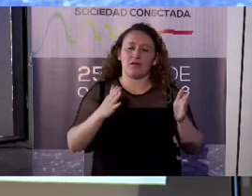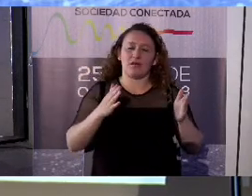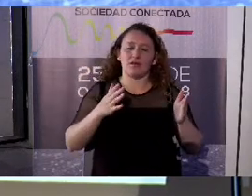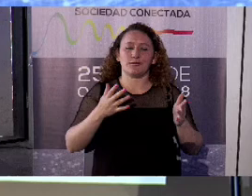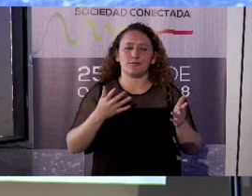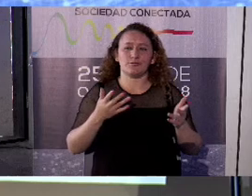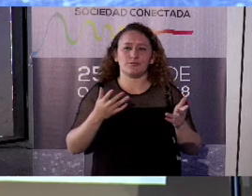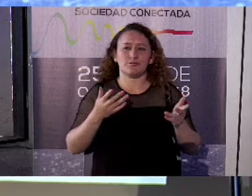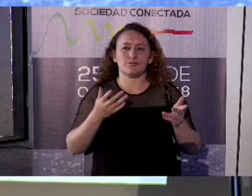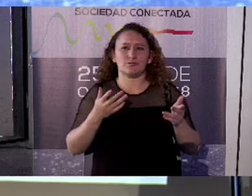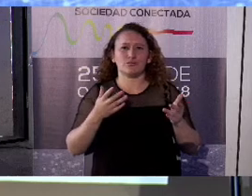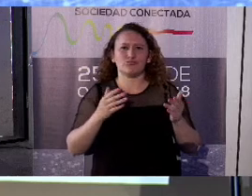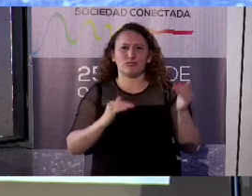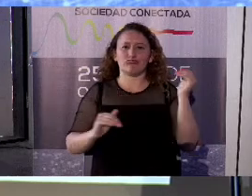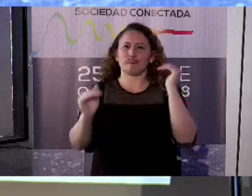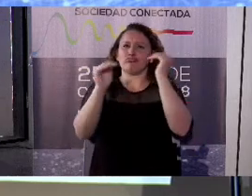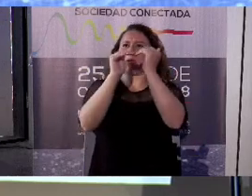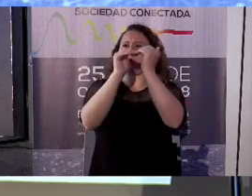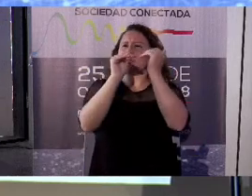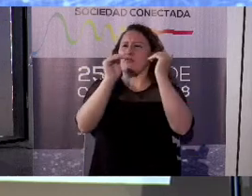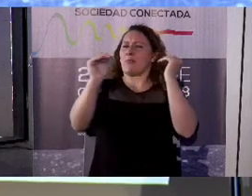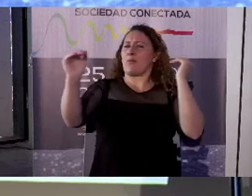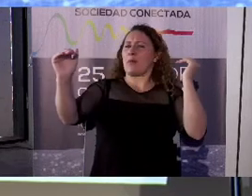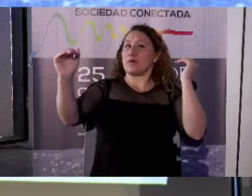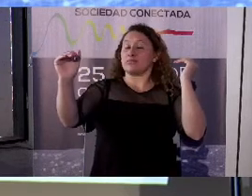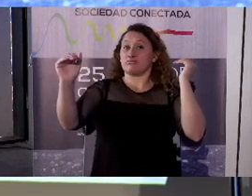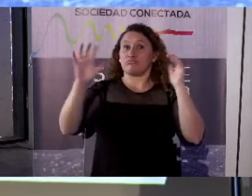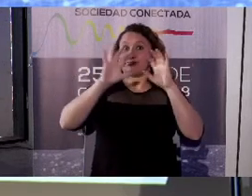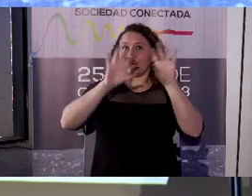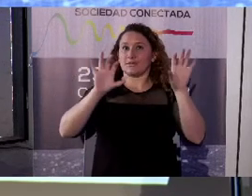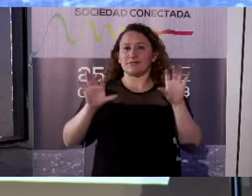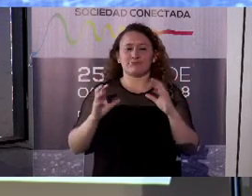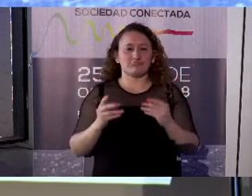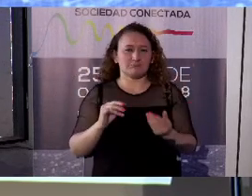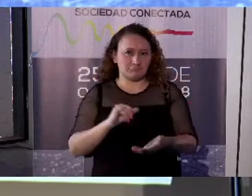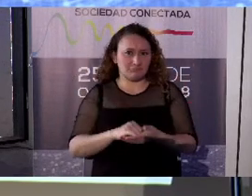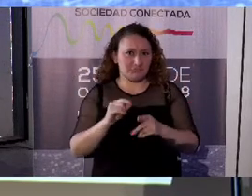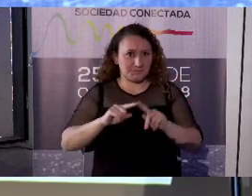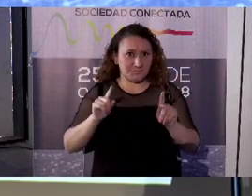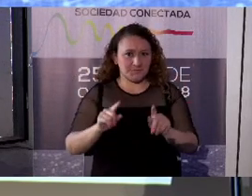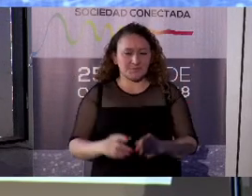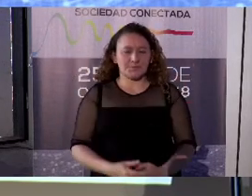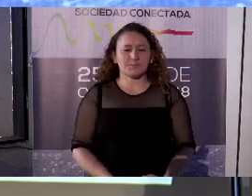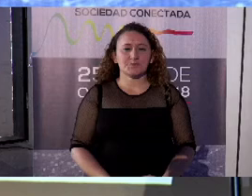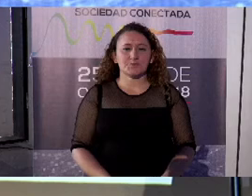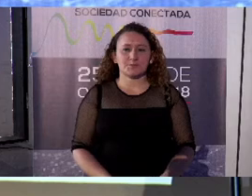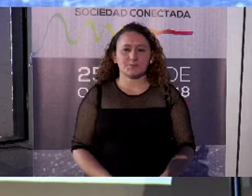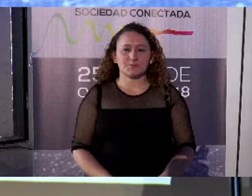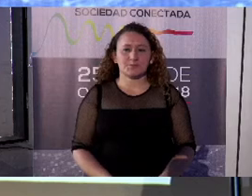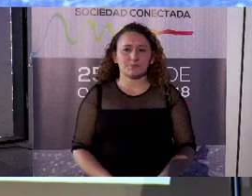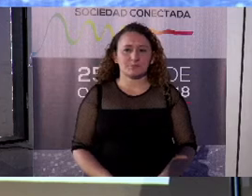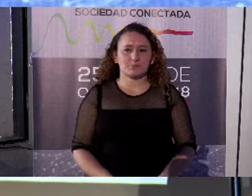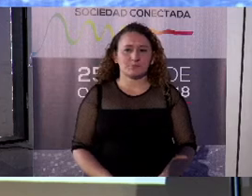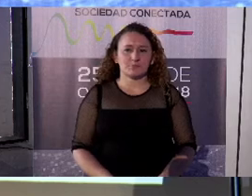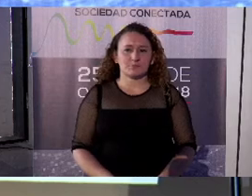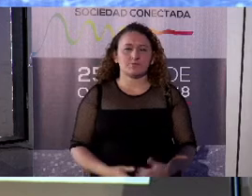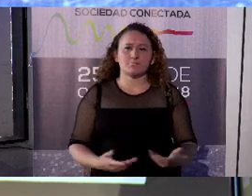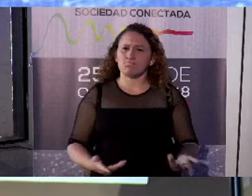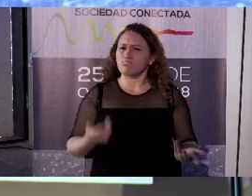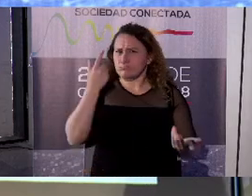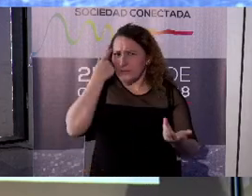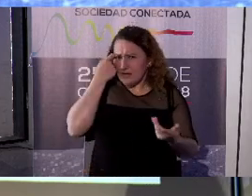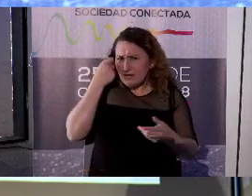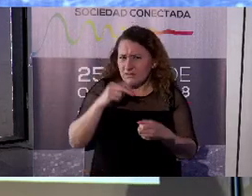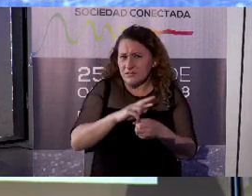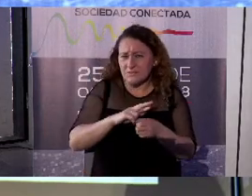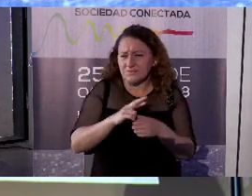una más equidad entre entre nuestros países para pues reducir estas diferencias Cuáles son los retos regionales